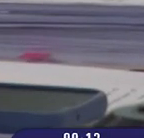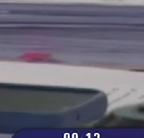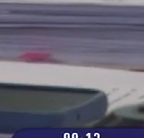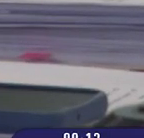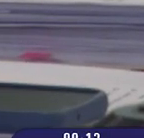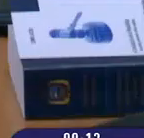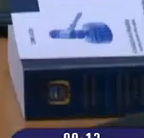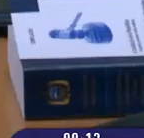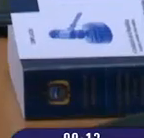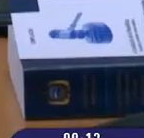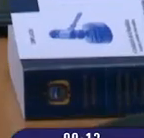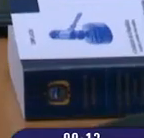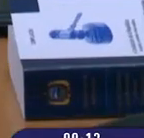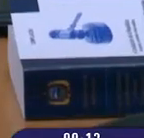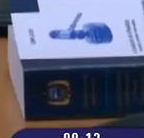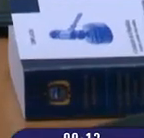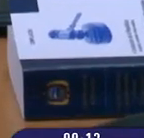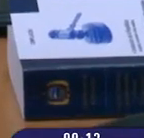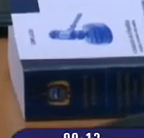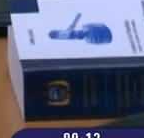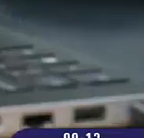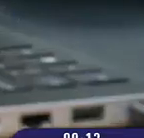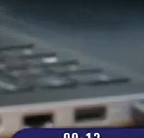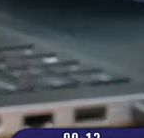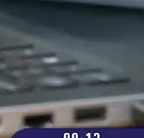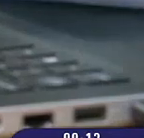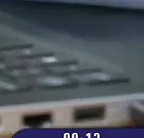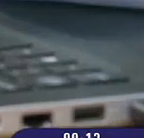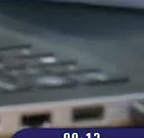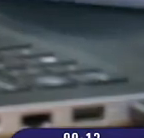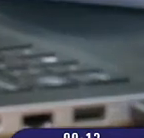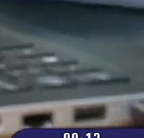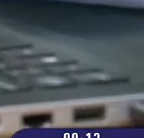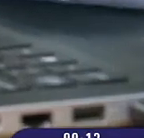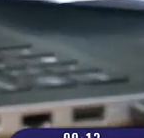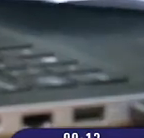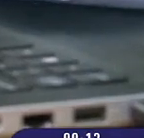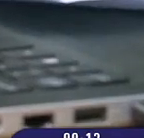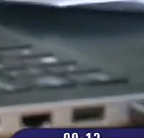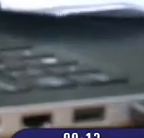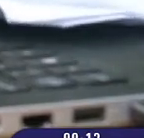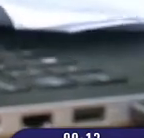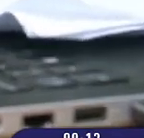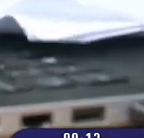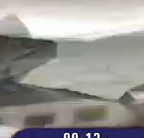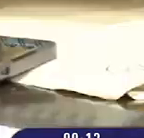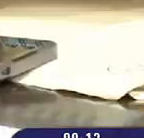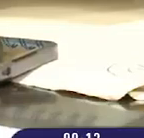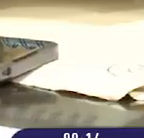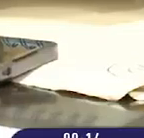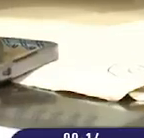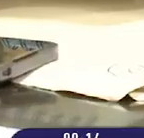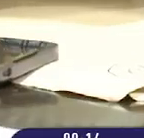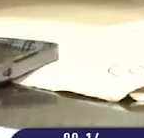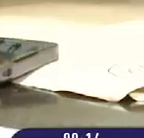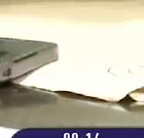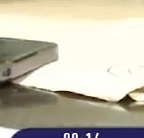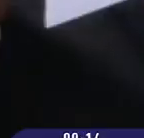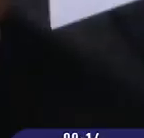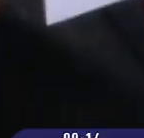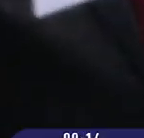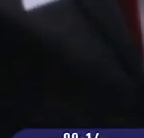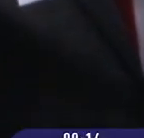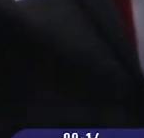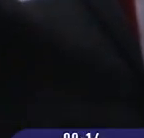la Familia, Mujer, Niñez y Adolescencia de la Corte del Guayas. Y el pasado 14 de junio, 6 jueces del Guayas investigados en el